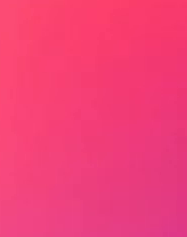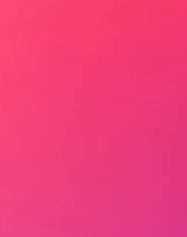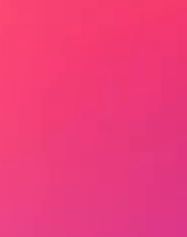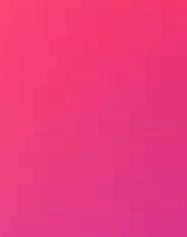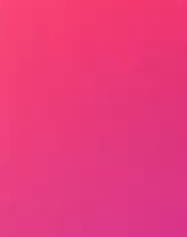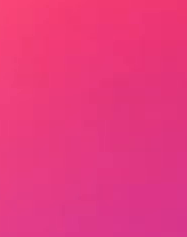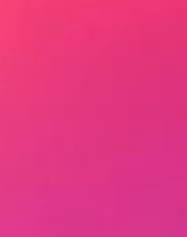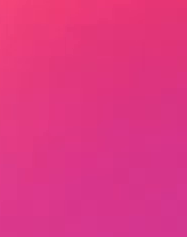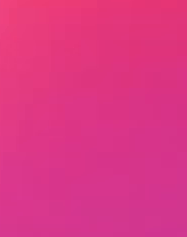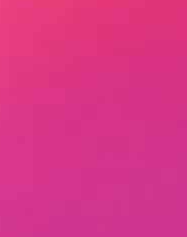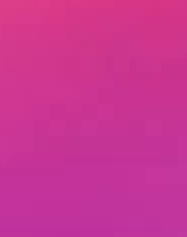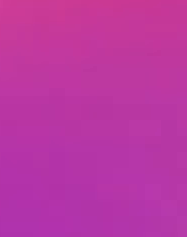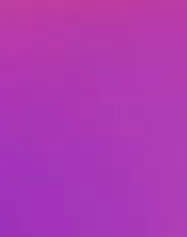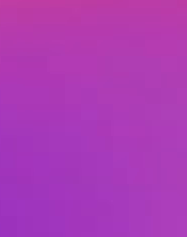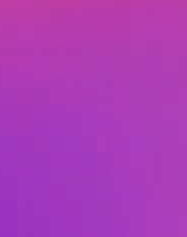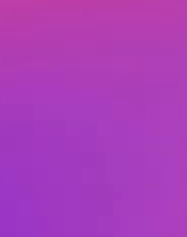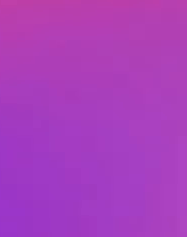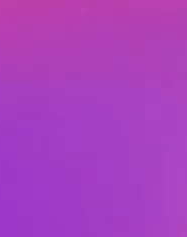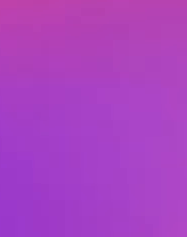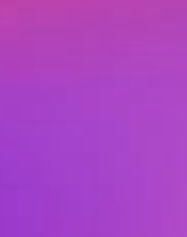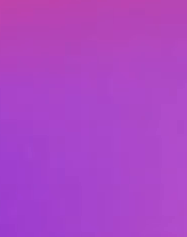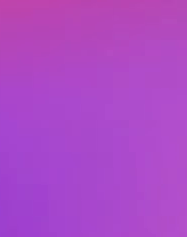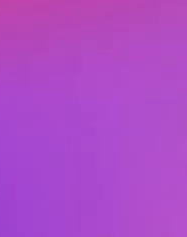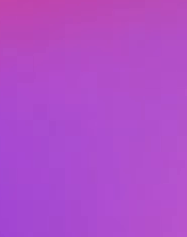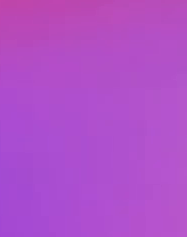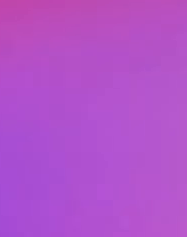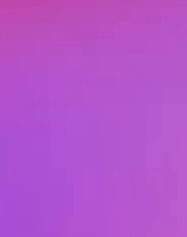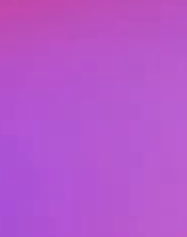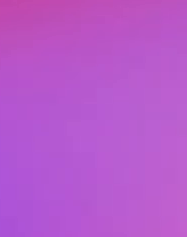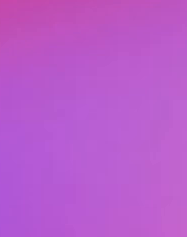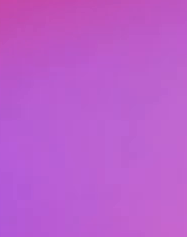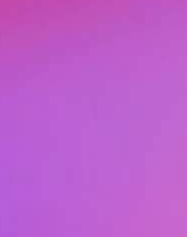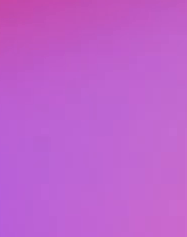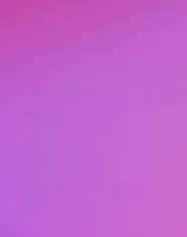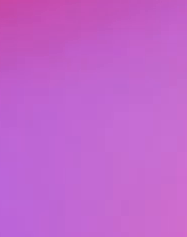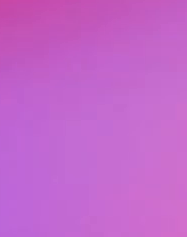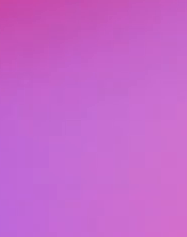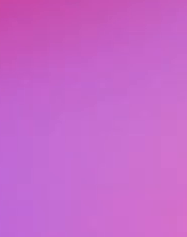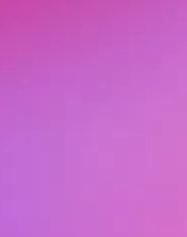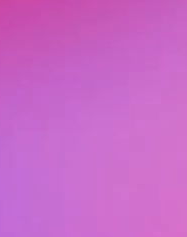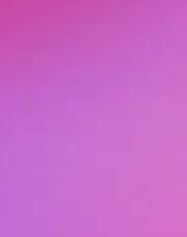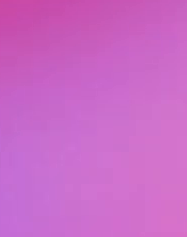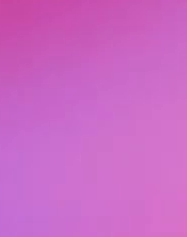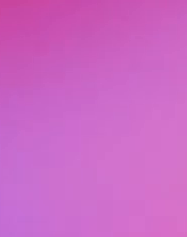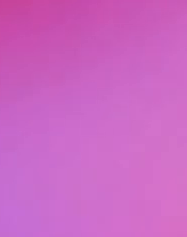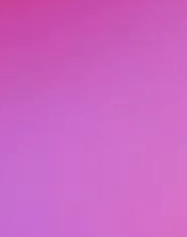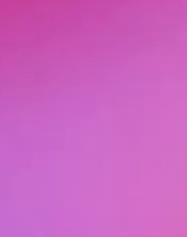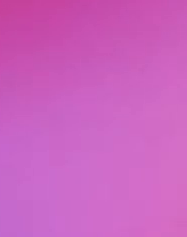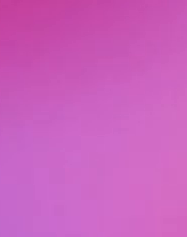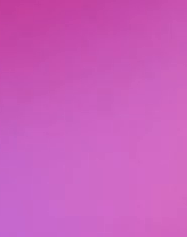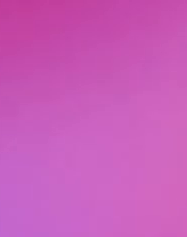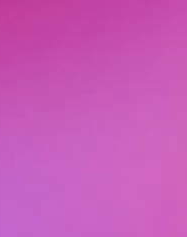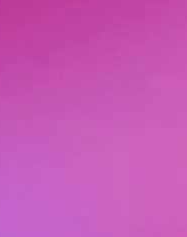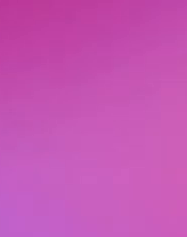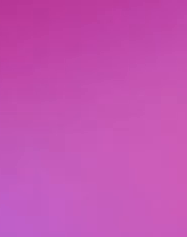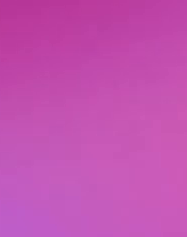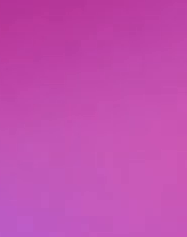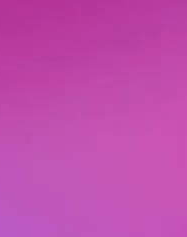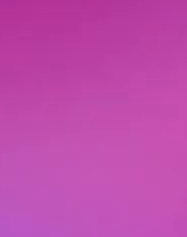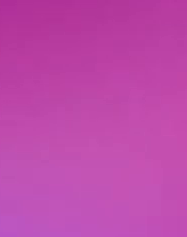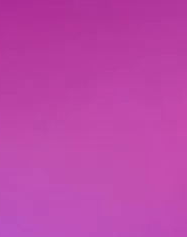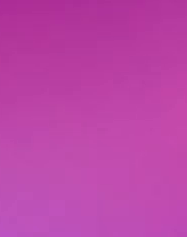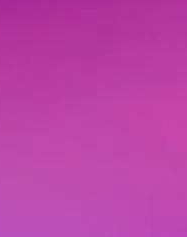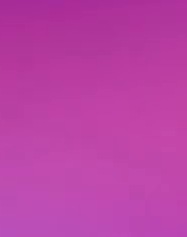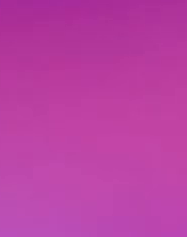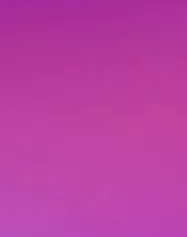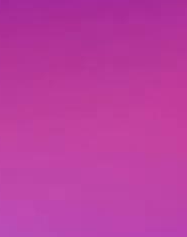5536-0171-23. Si requieres consultar los libros de texto en versión digital, recuerda